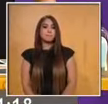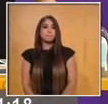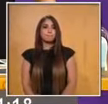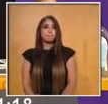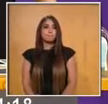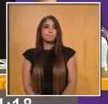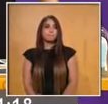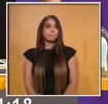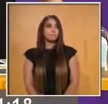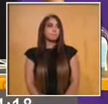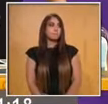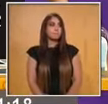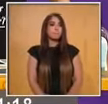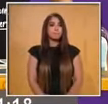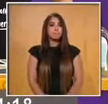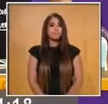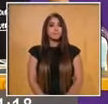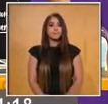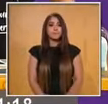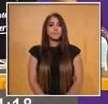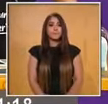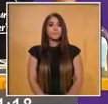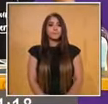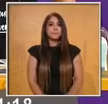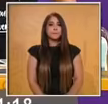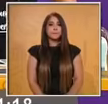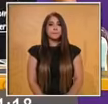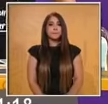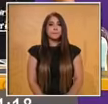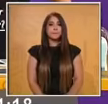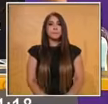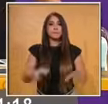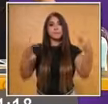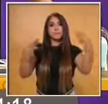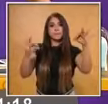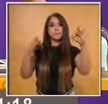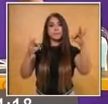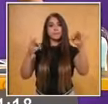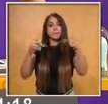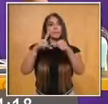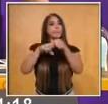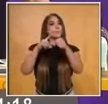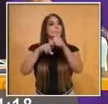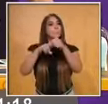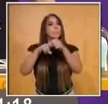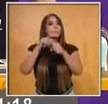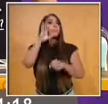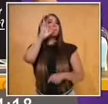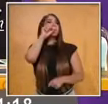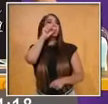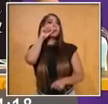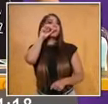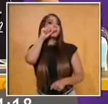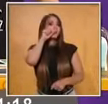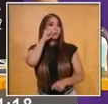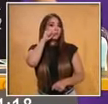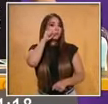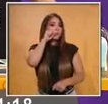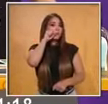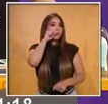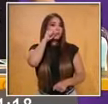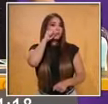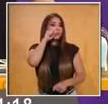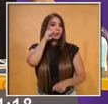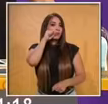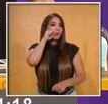cuarto. En este caso la hoja sería de color naranja. Si tienes hojas de color naranja, la vas